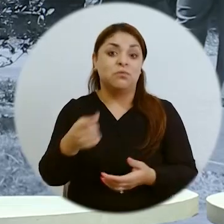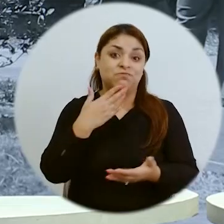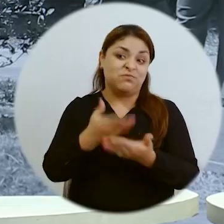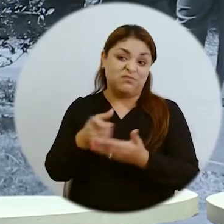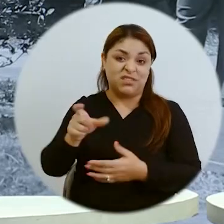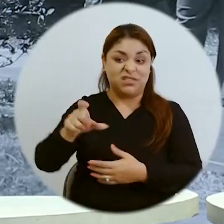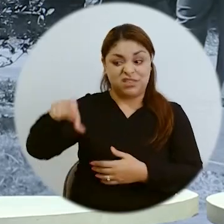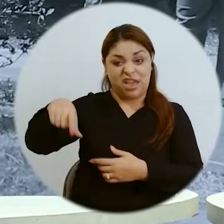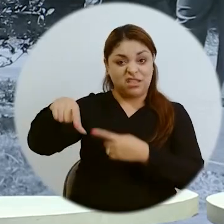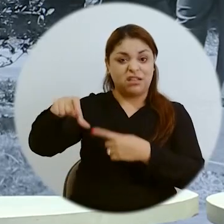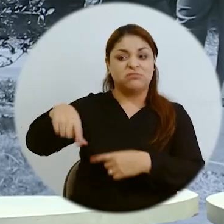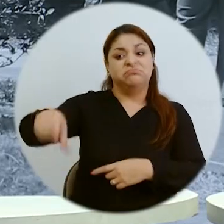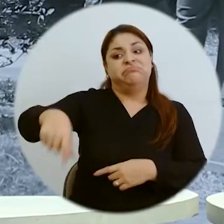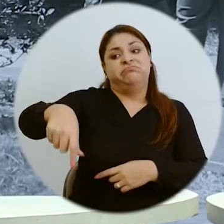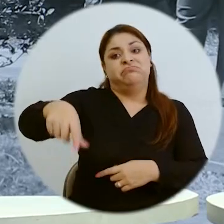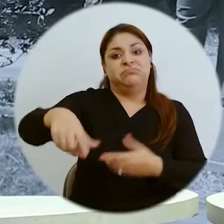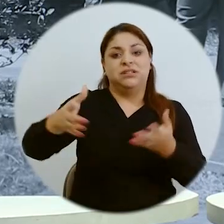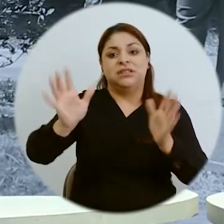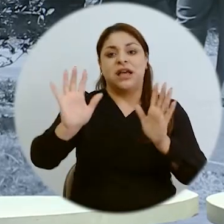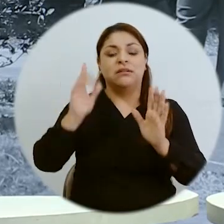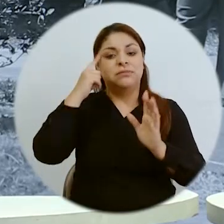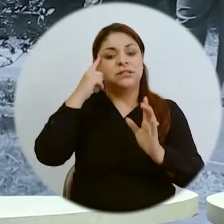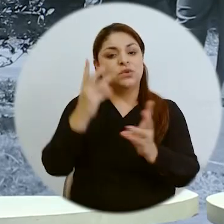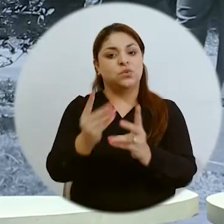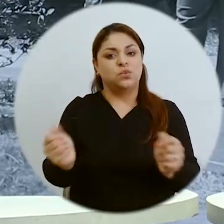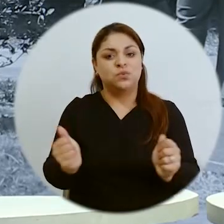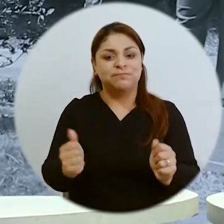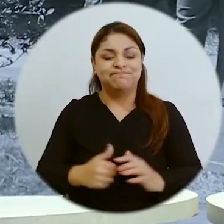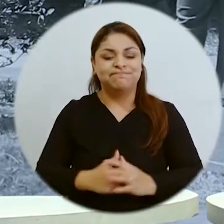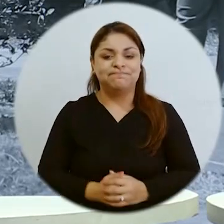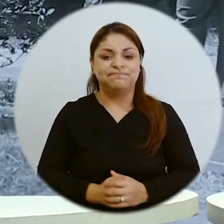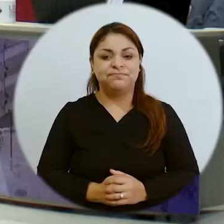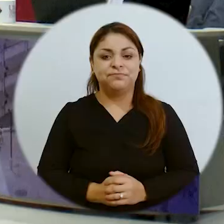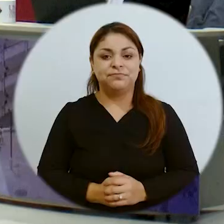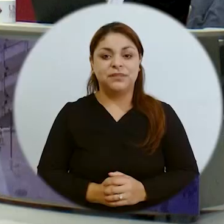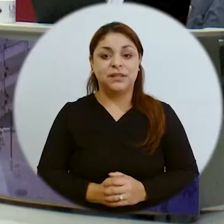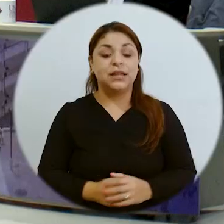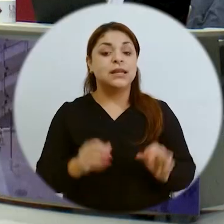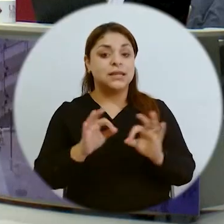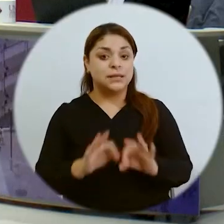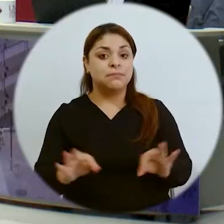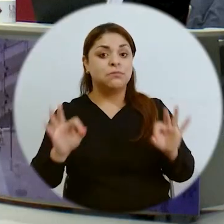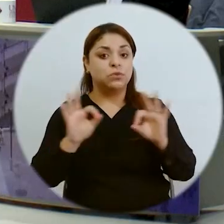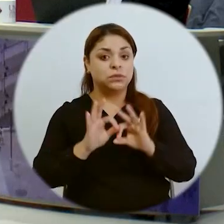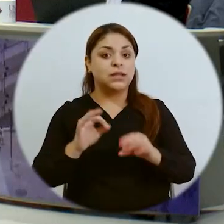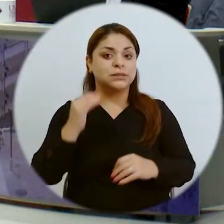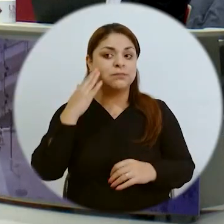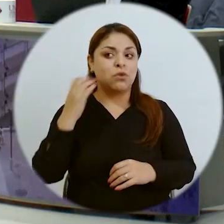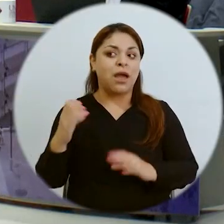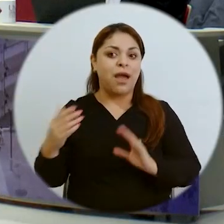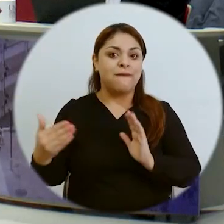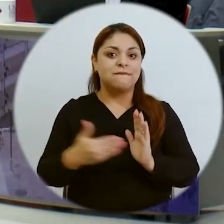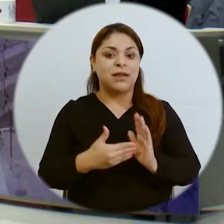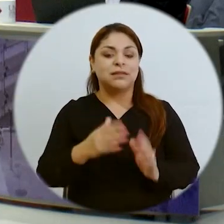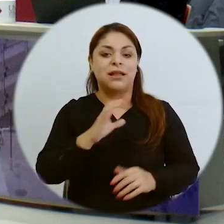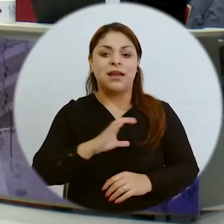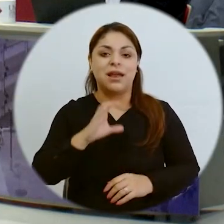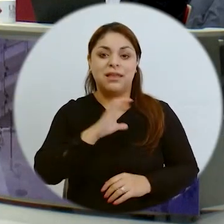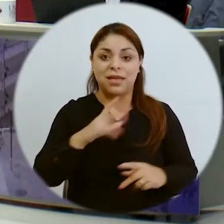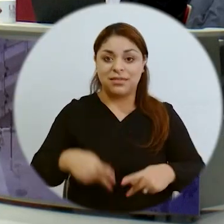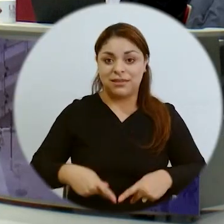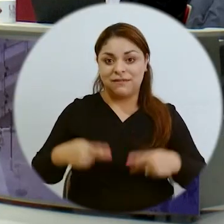pública para defender al consumidor financiero. Y el endeudamiento de alguna forma, si ya